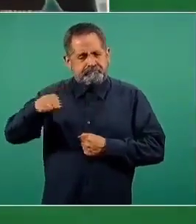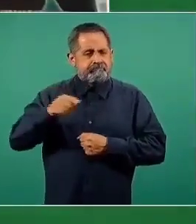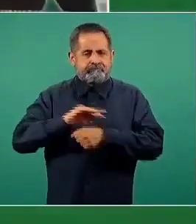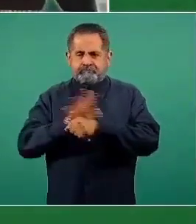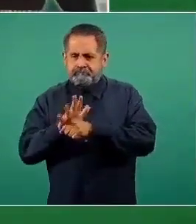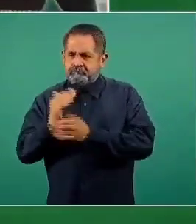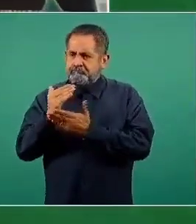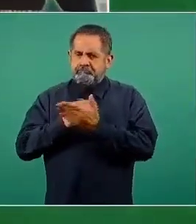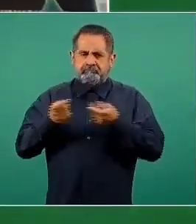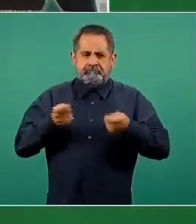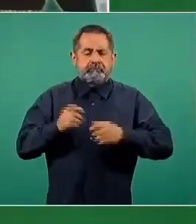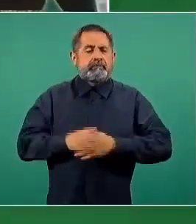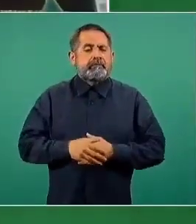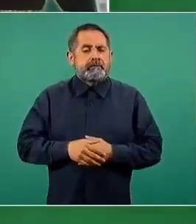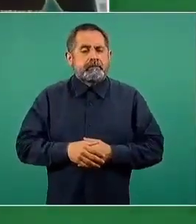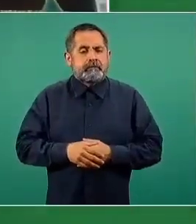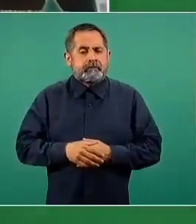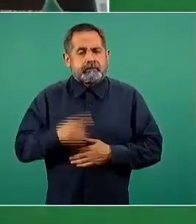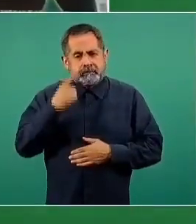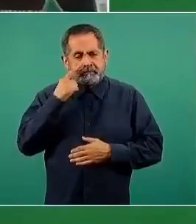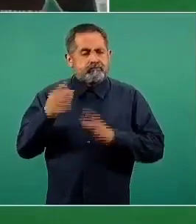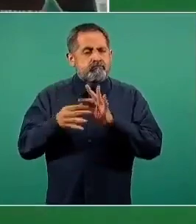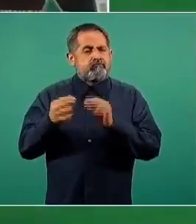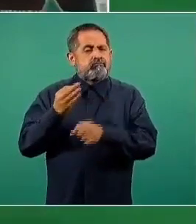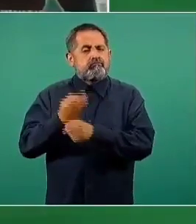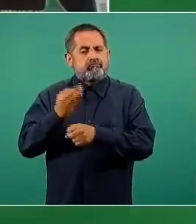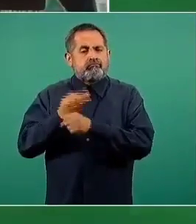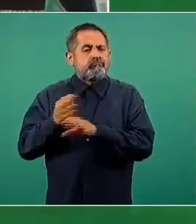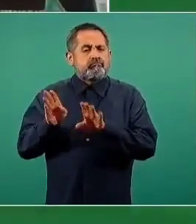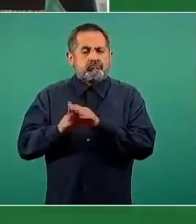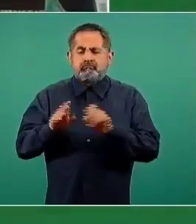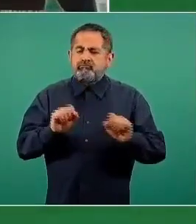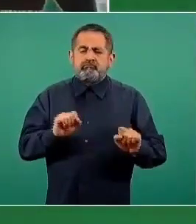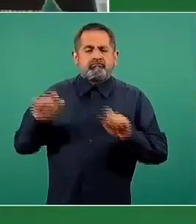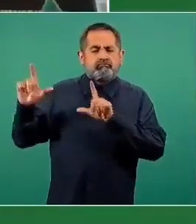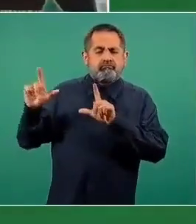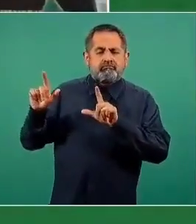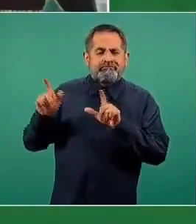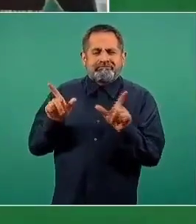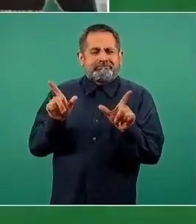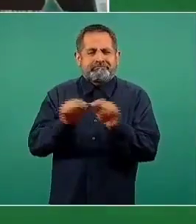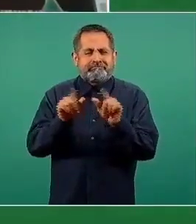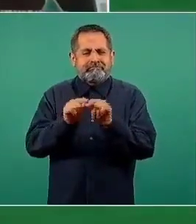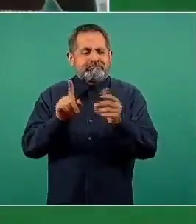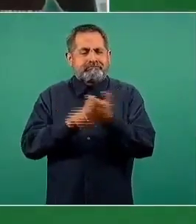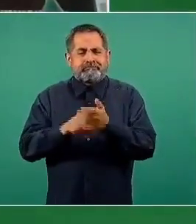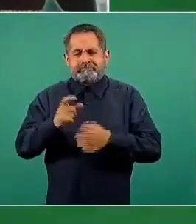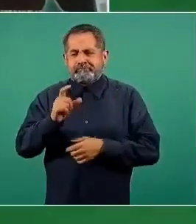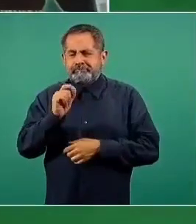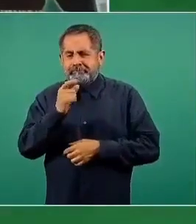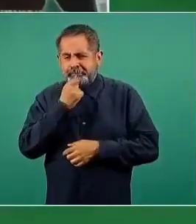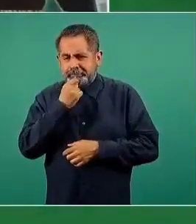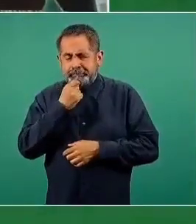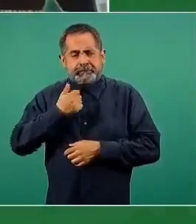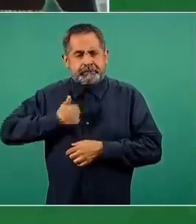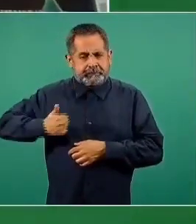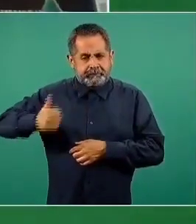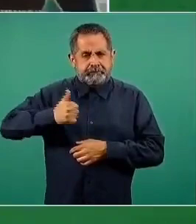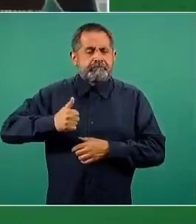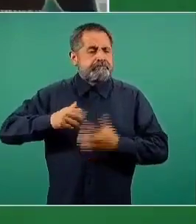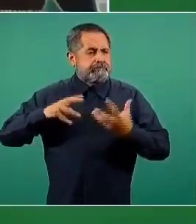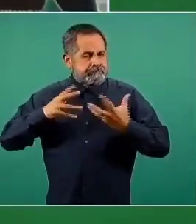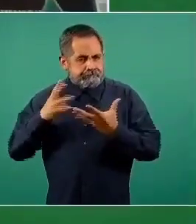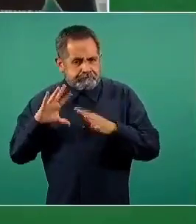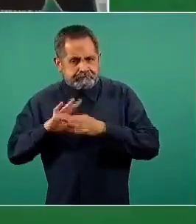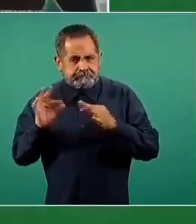por favor. Vamos a tener una presentación breve de 20 minutos donde hablaremos del origen